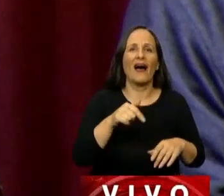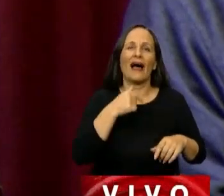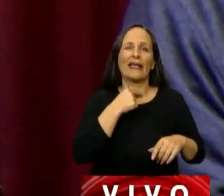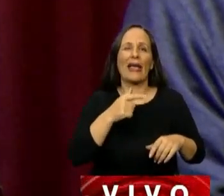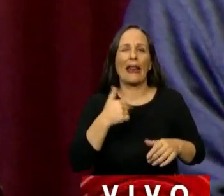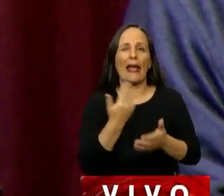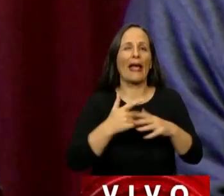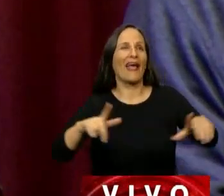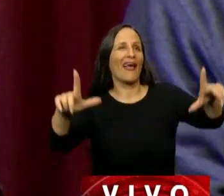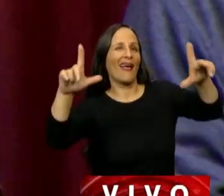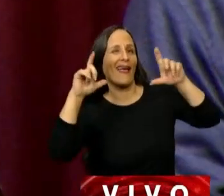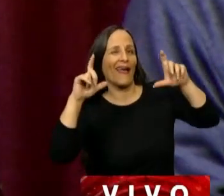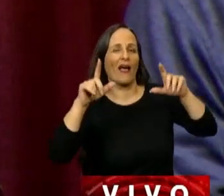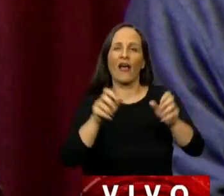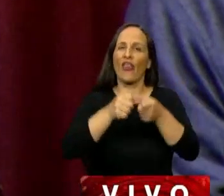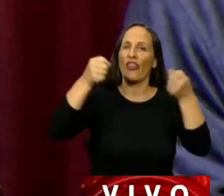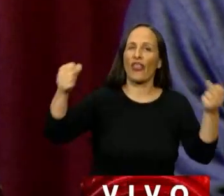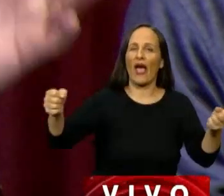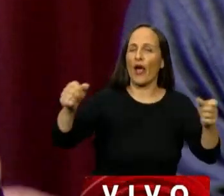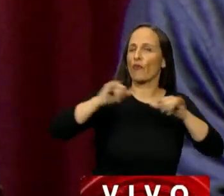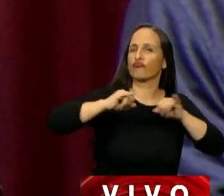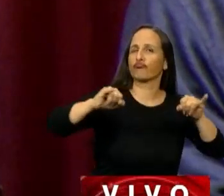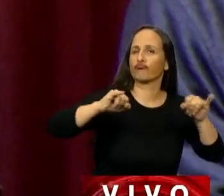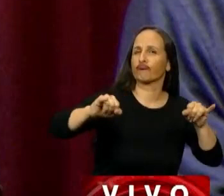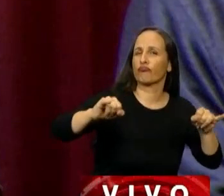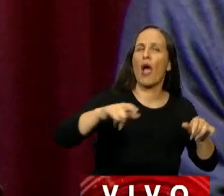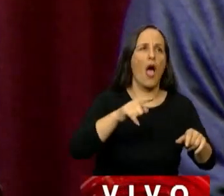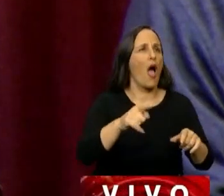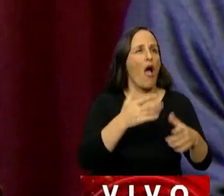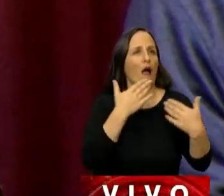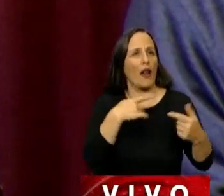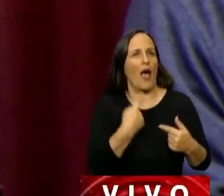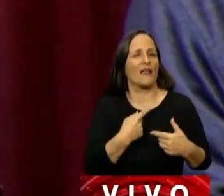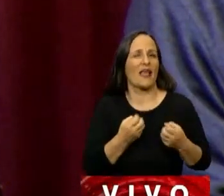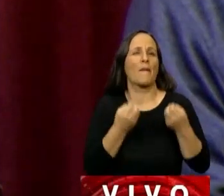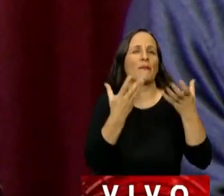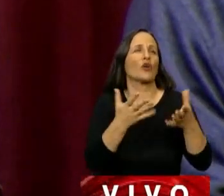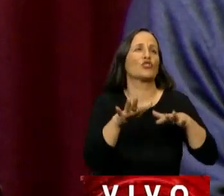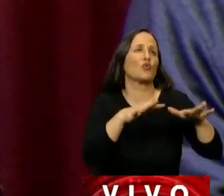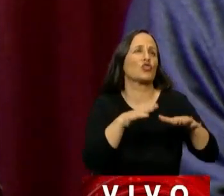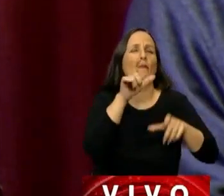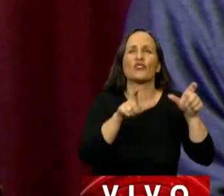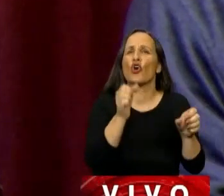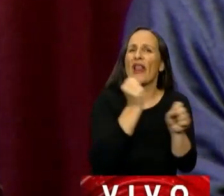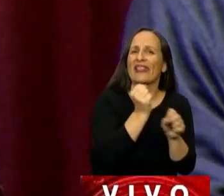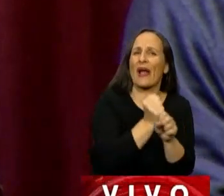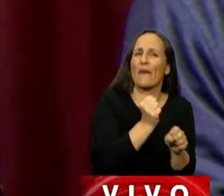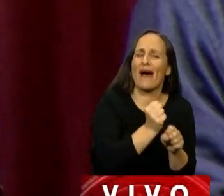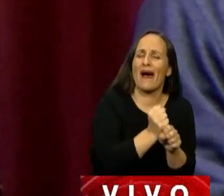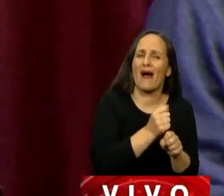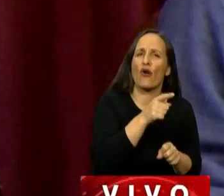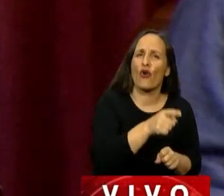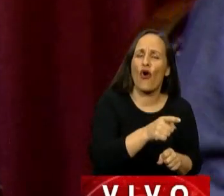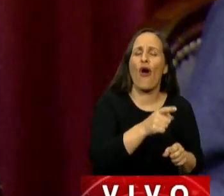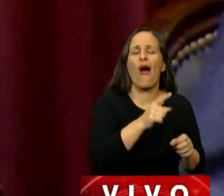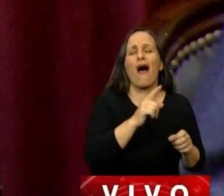foto, a ponerle un título en algún diario, en algún lado, diciendo un alivio, una mejora para los trabajadores que